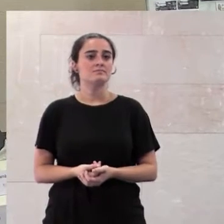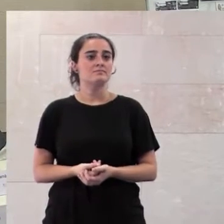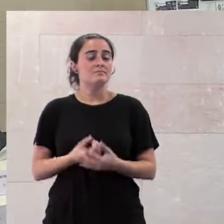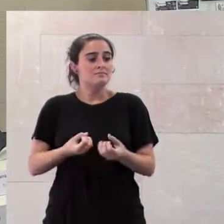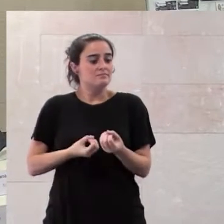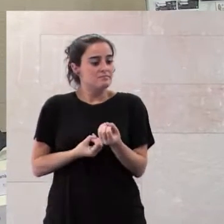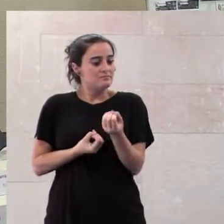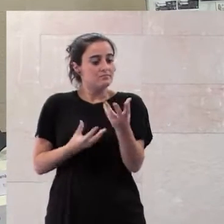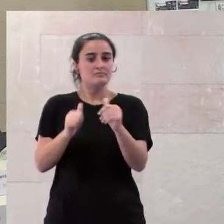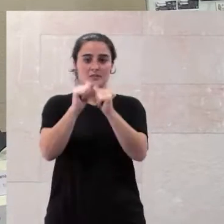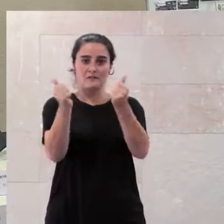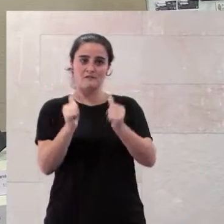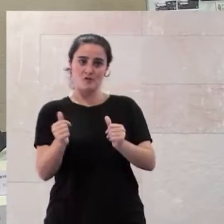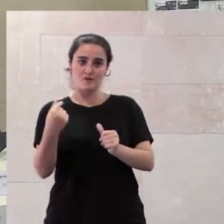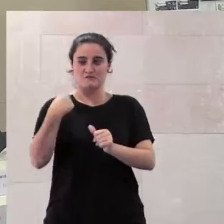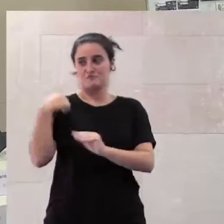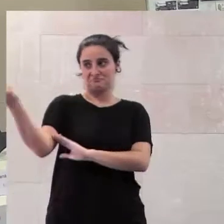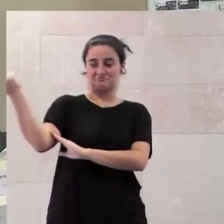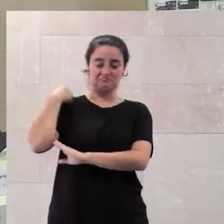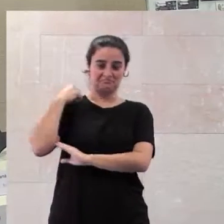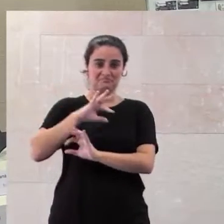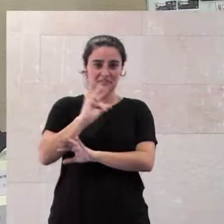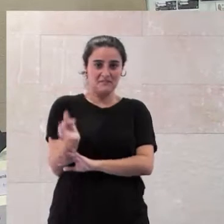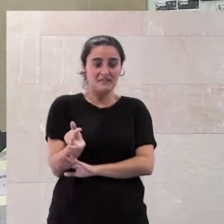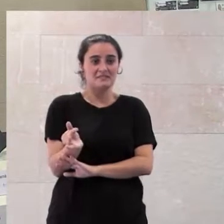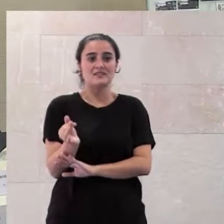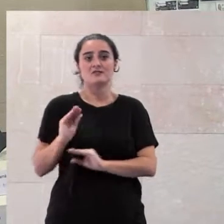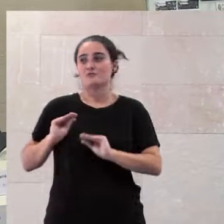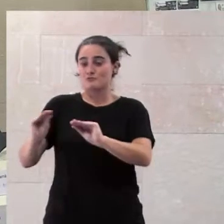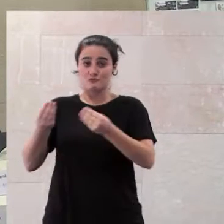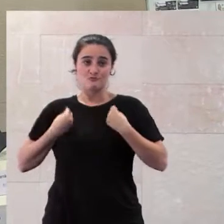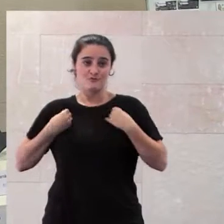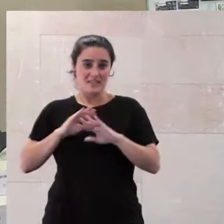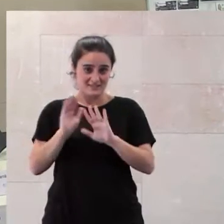es seguramente mejor que la mía. Y son sus vidas, ¿no?